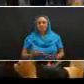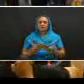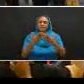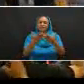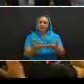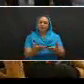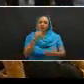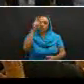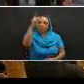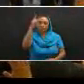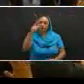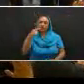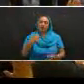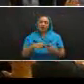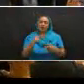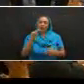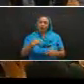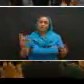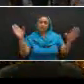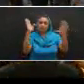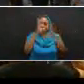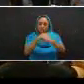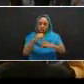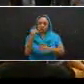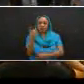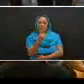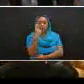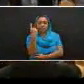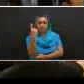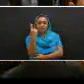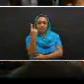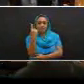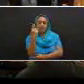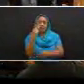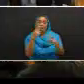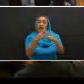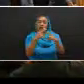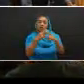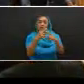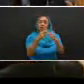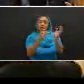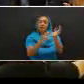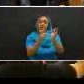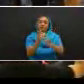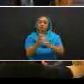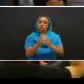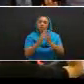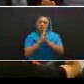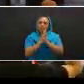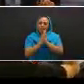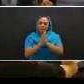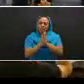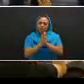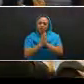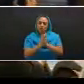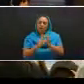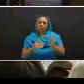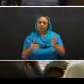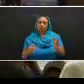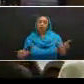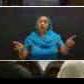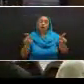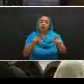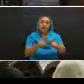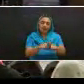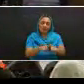este día tan precioso, por esta noche tan especial, y en el nombre de Jesús te suplicamos que nos acompañes de